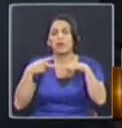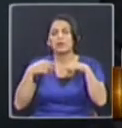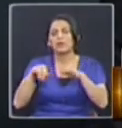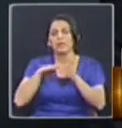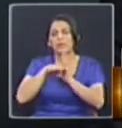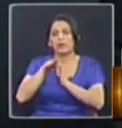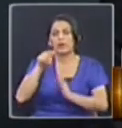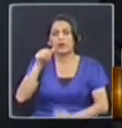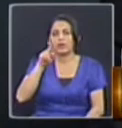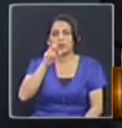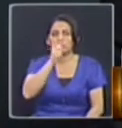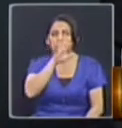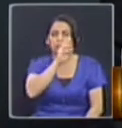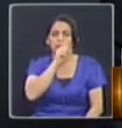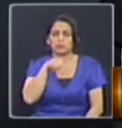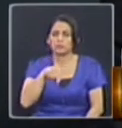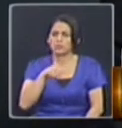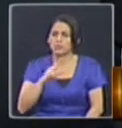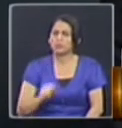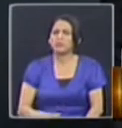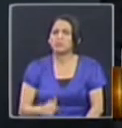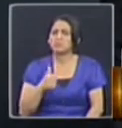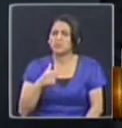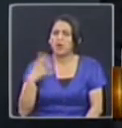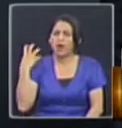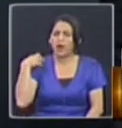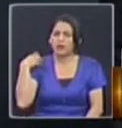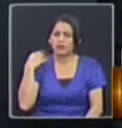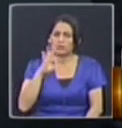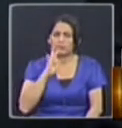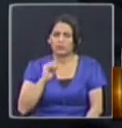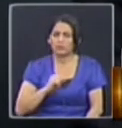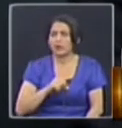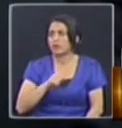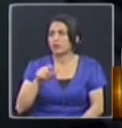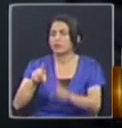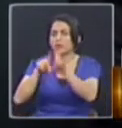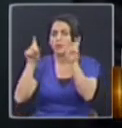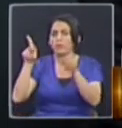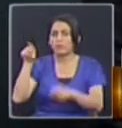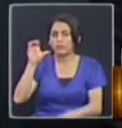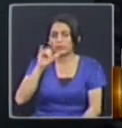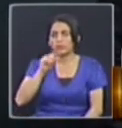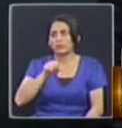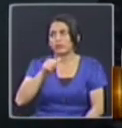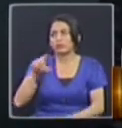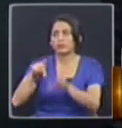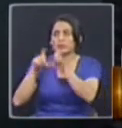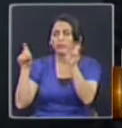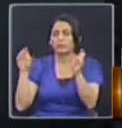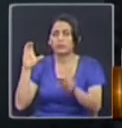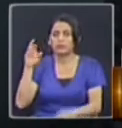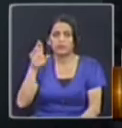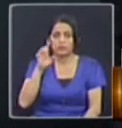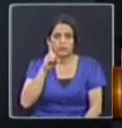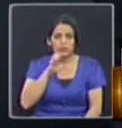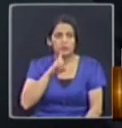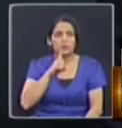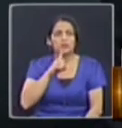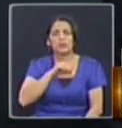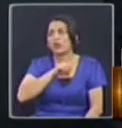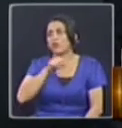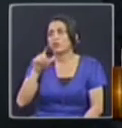dos prestigiosas calificadoras, como son Pacific Credit Rating y Class International. Igualmente, también